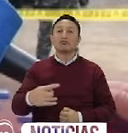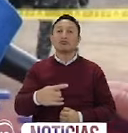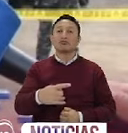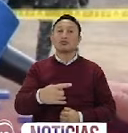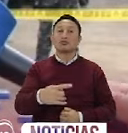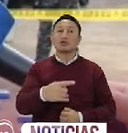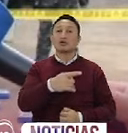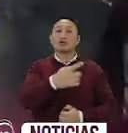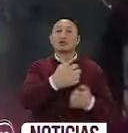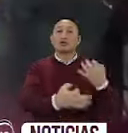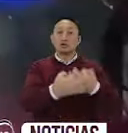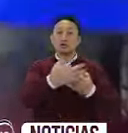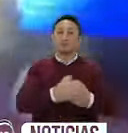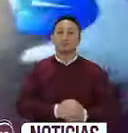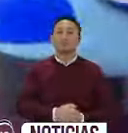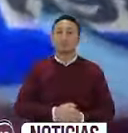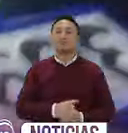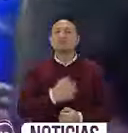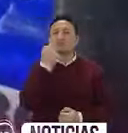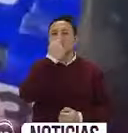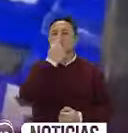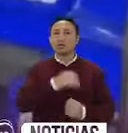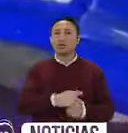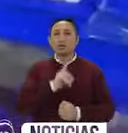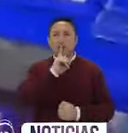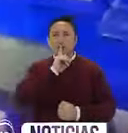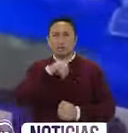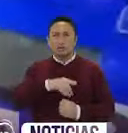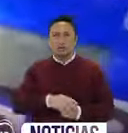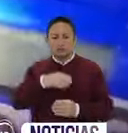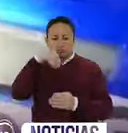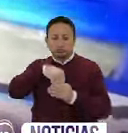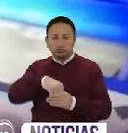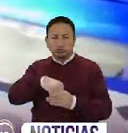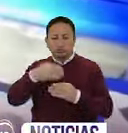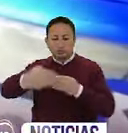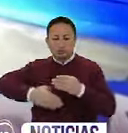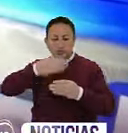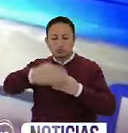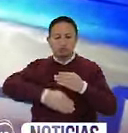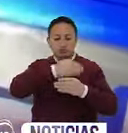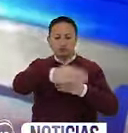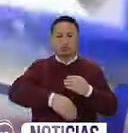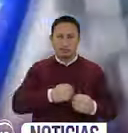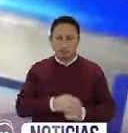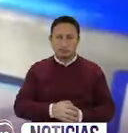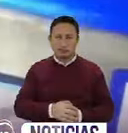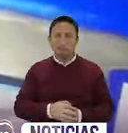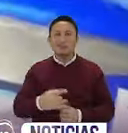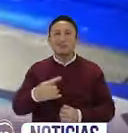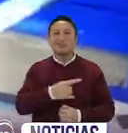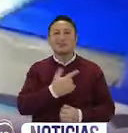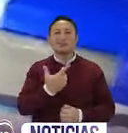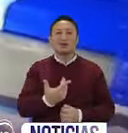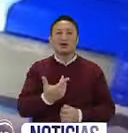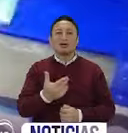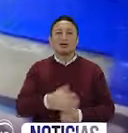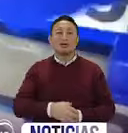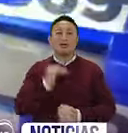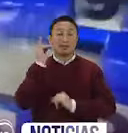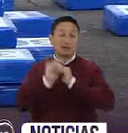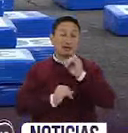sobre su situación jurídica. El alcaloide estaba minuciosamente empacado con material plástico, lo que hace determinar que este cargamento era para